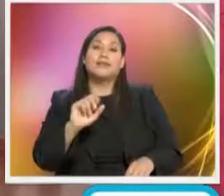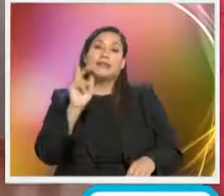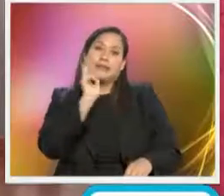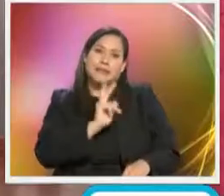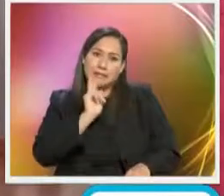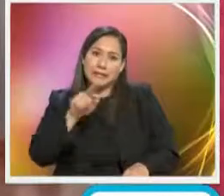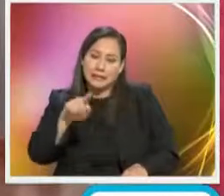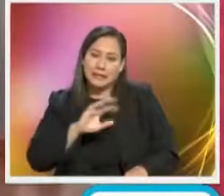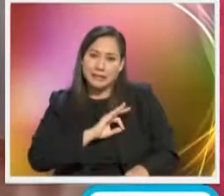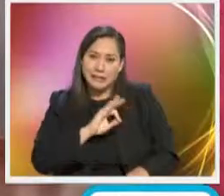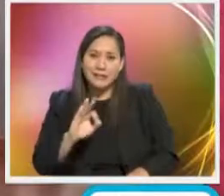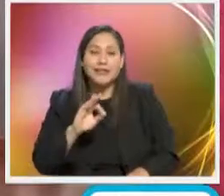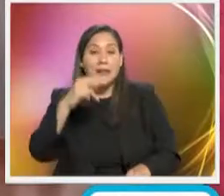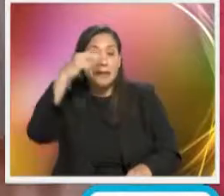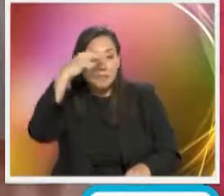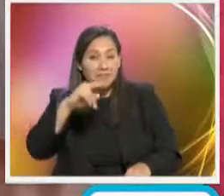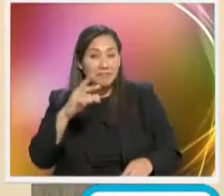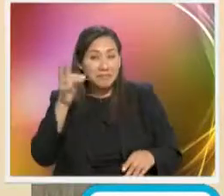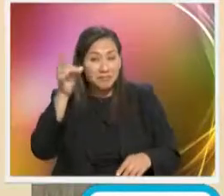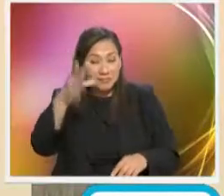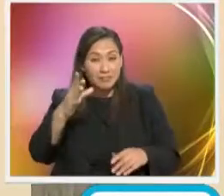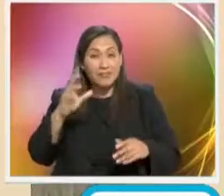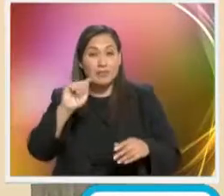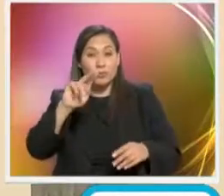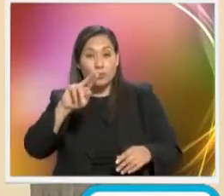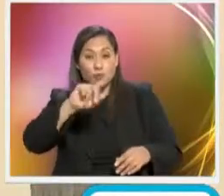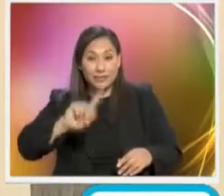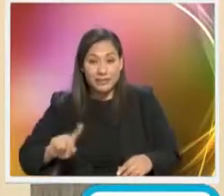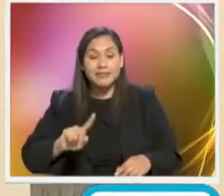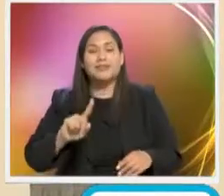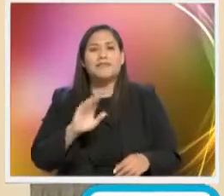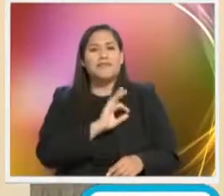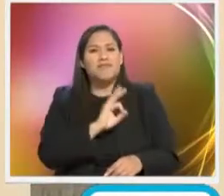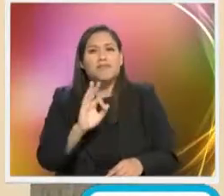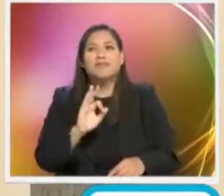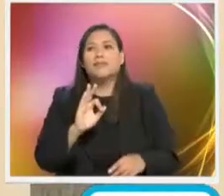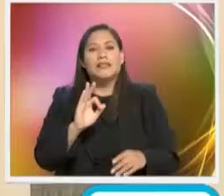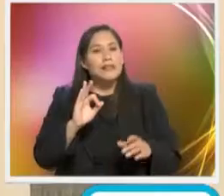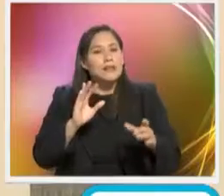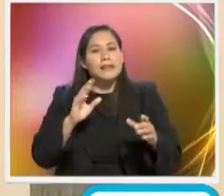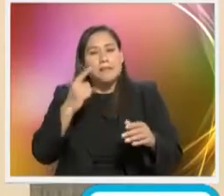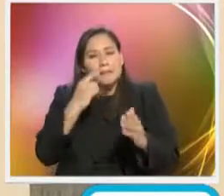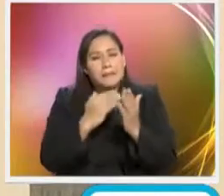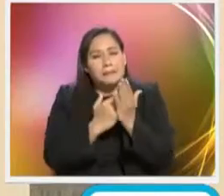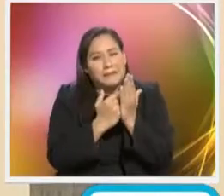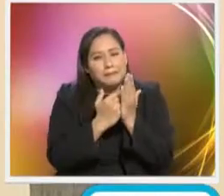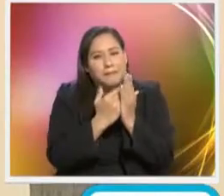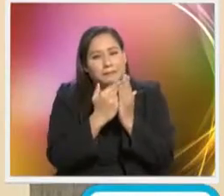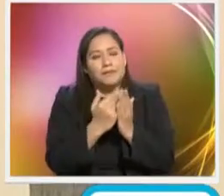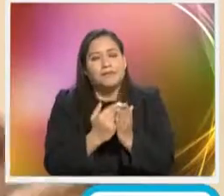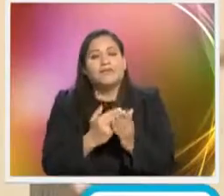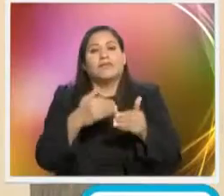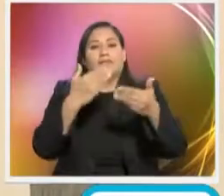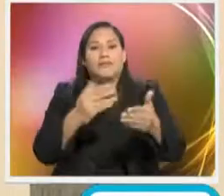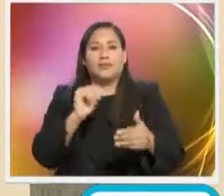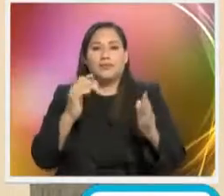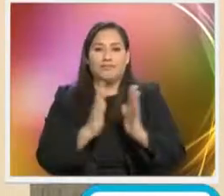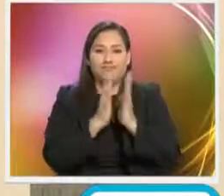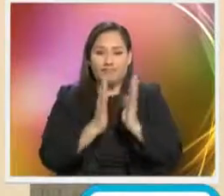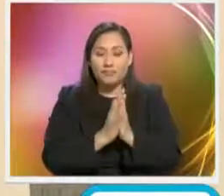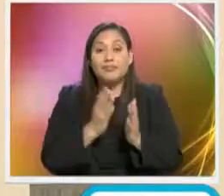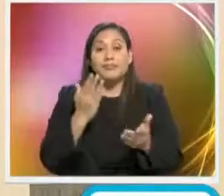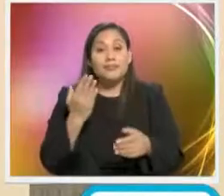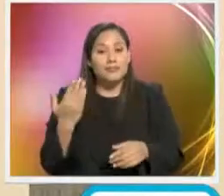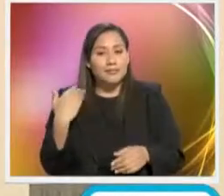está la clave para que si México le gana a Túnez pueda tener ese resquicio para avanzar a la siguiente ronda. Y en este momento